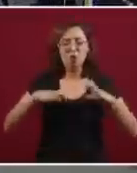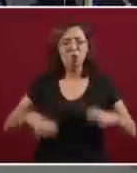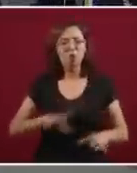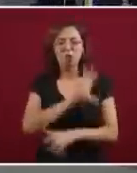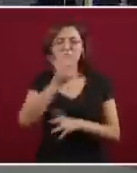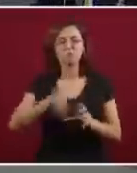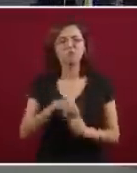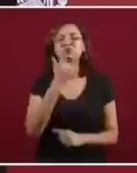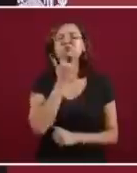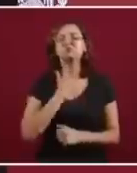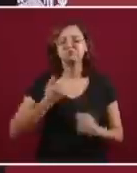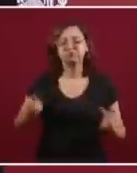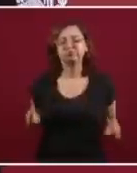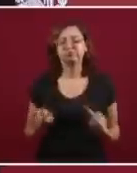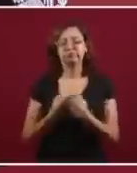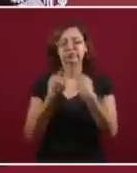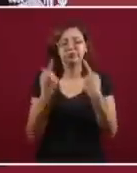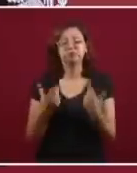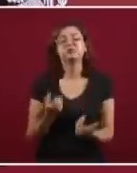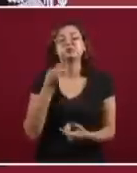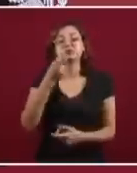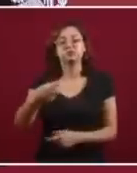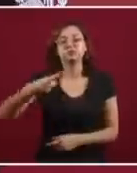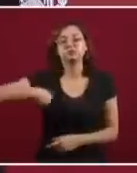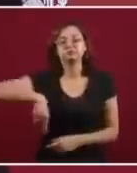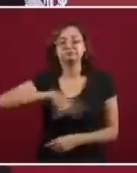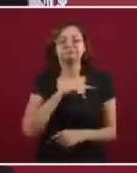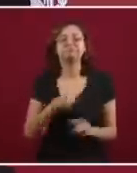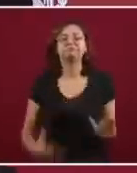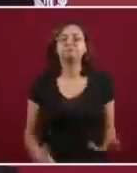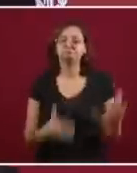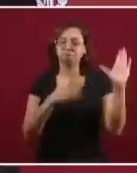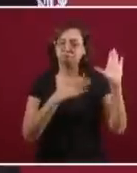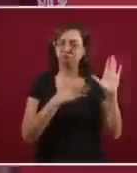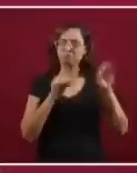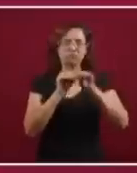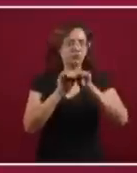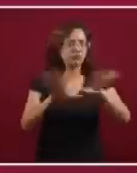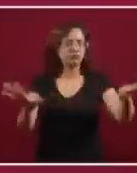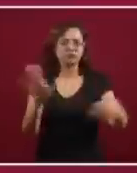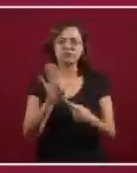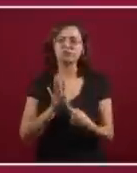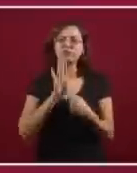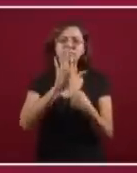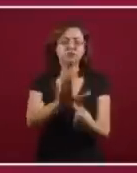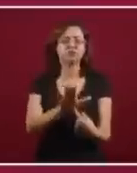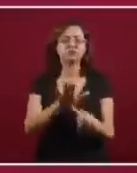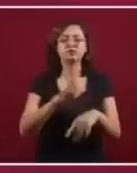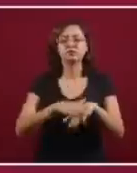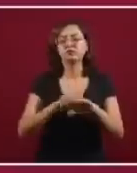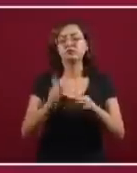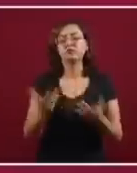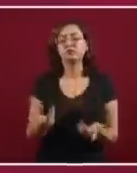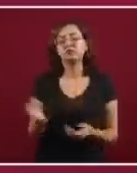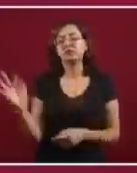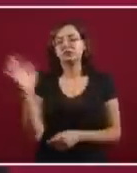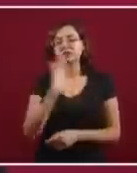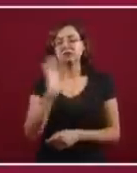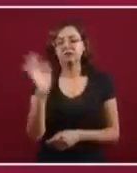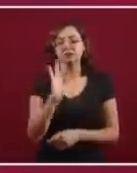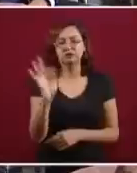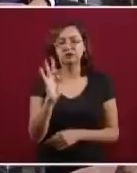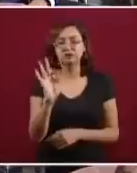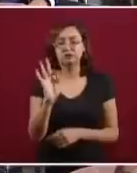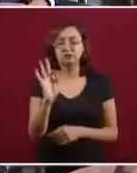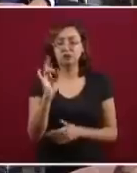entonces estamos comprometidos con decir las cosas como son y ahí es donde quizá algunos pueden decir sí